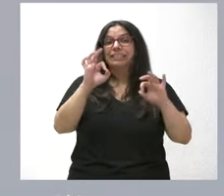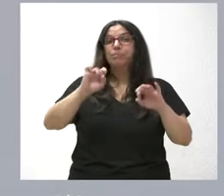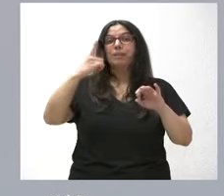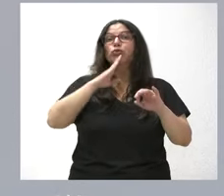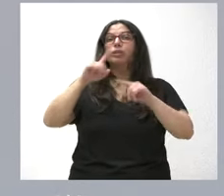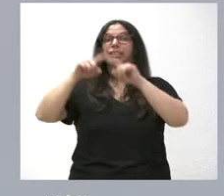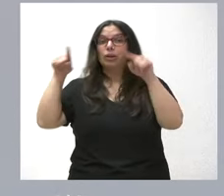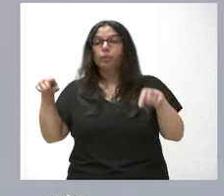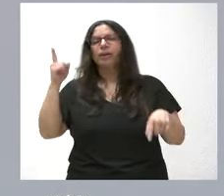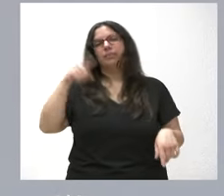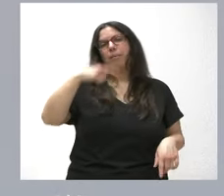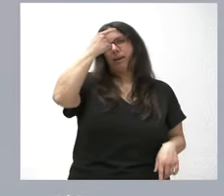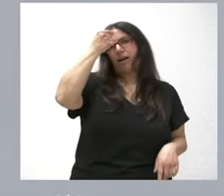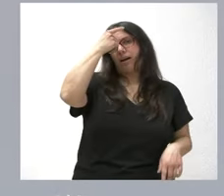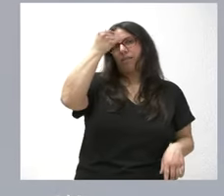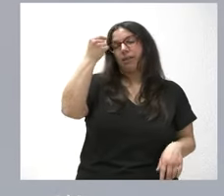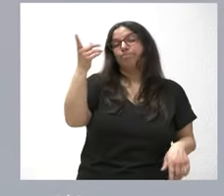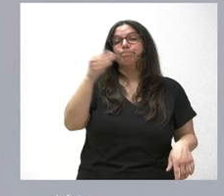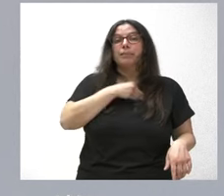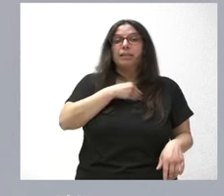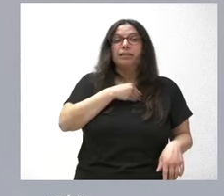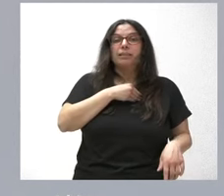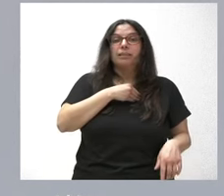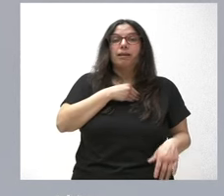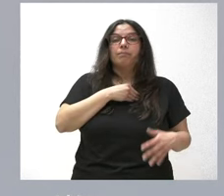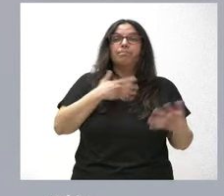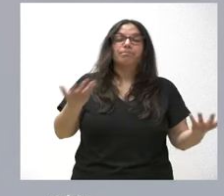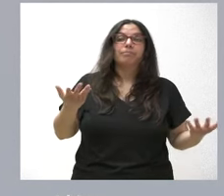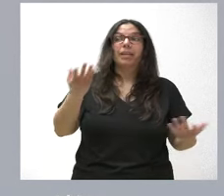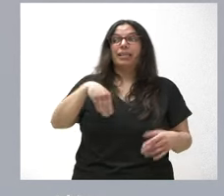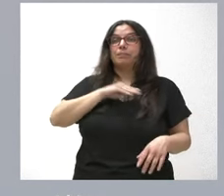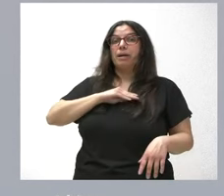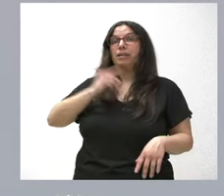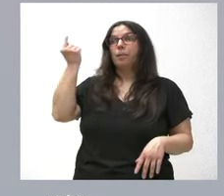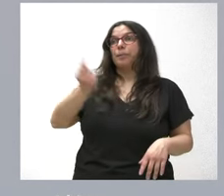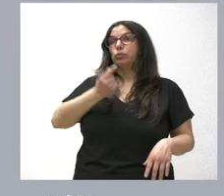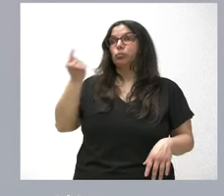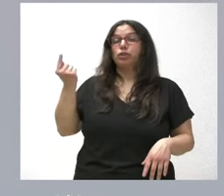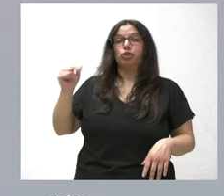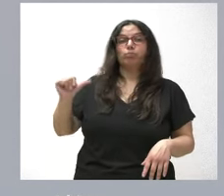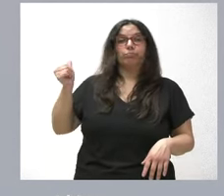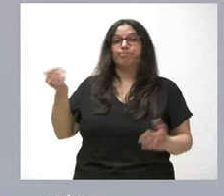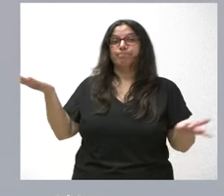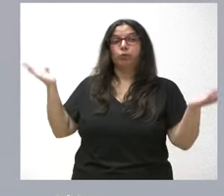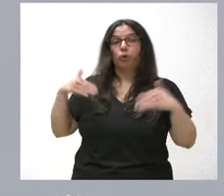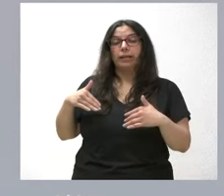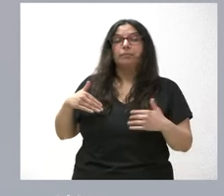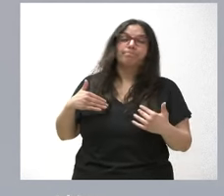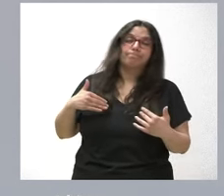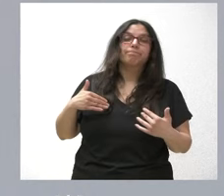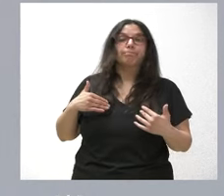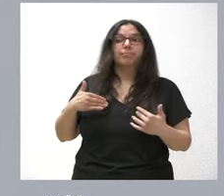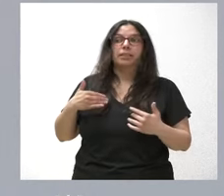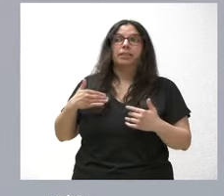crece también en Ávila. Desgraciadamente, el que en España no se haya podido presentar presupuestos del Estado, pues lógicamente